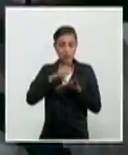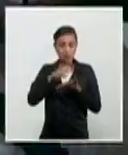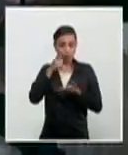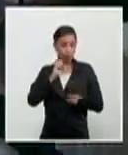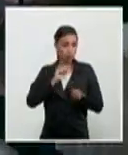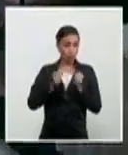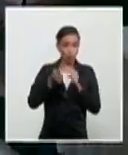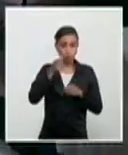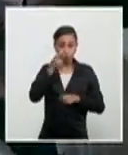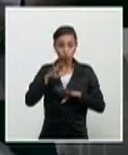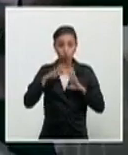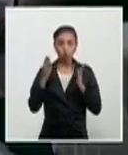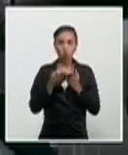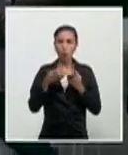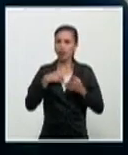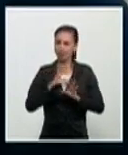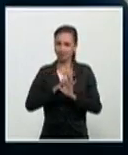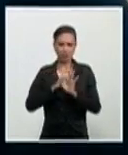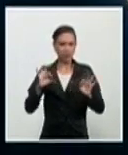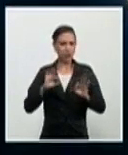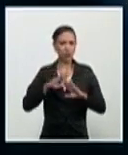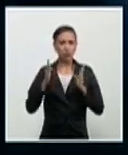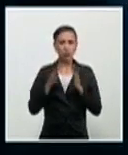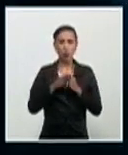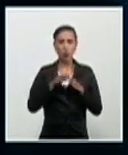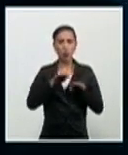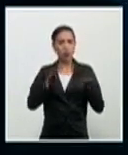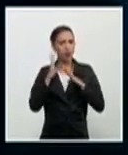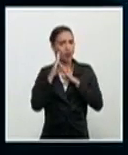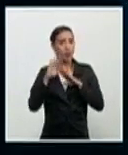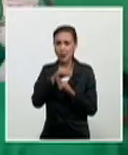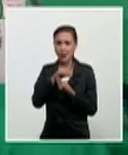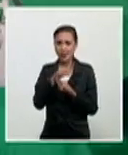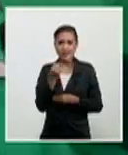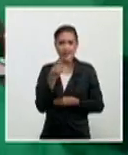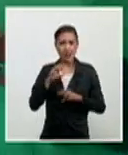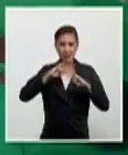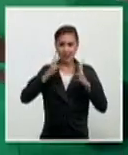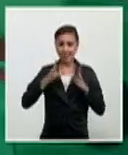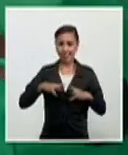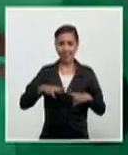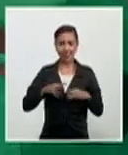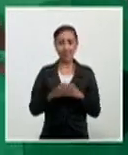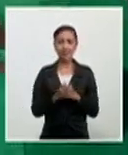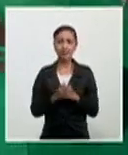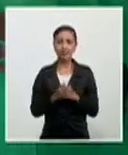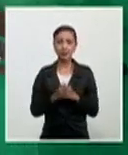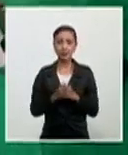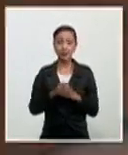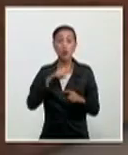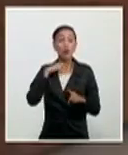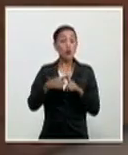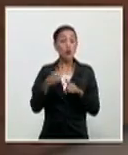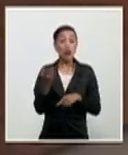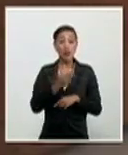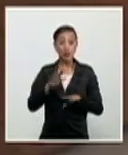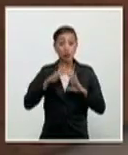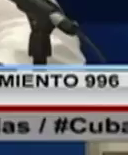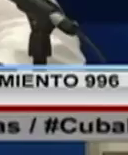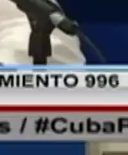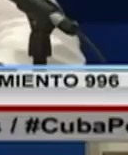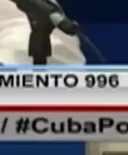a 564 y 1.867 pacientes ingresados bajo sospecha de